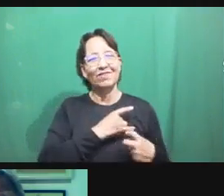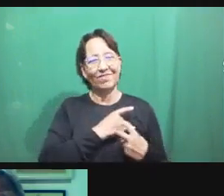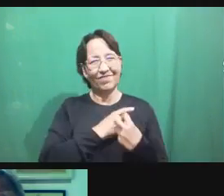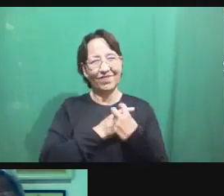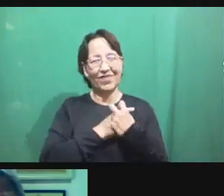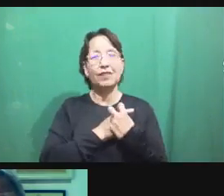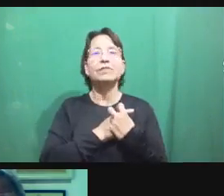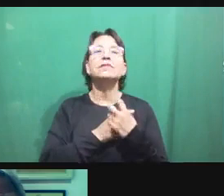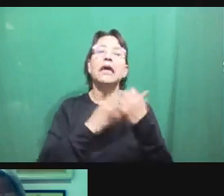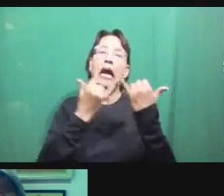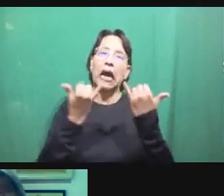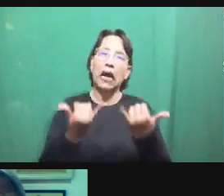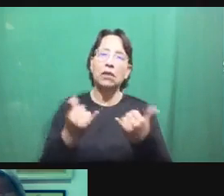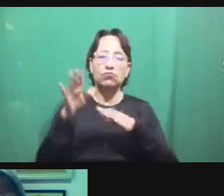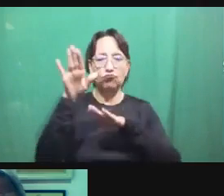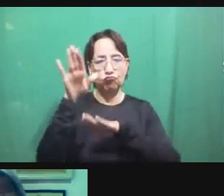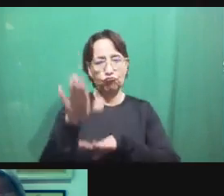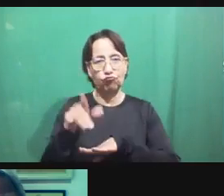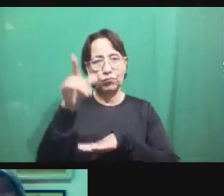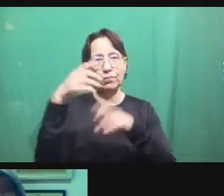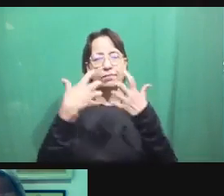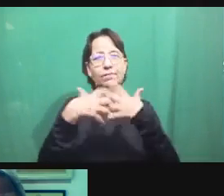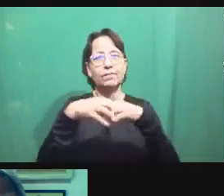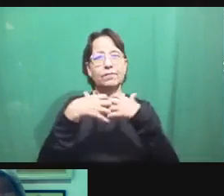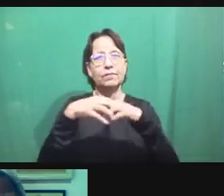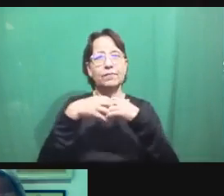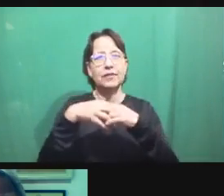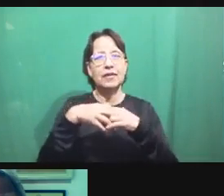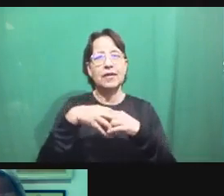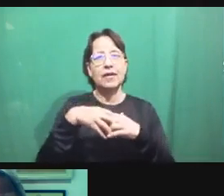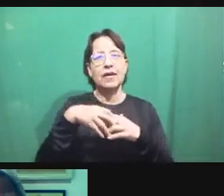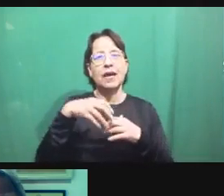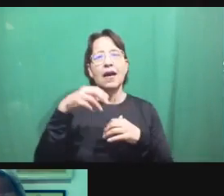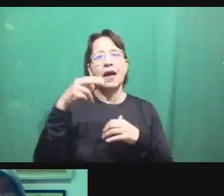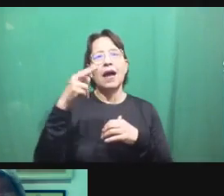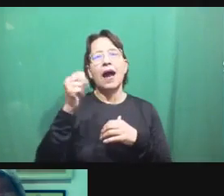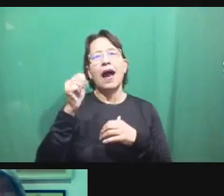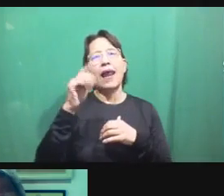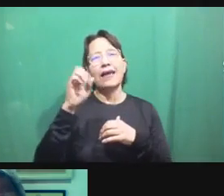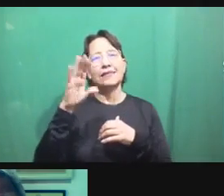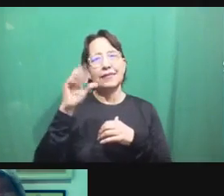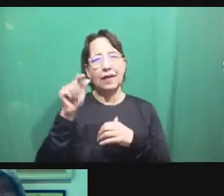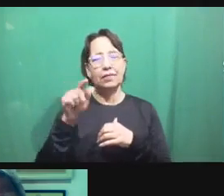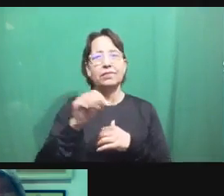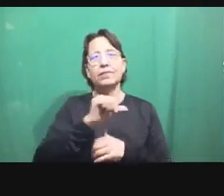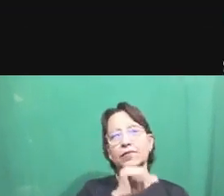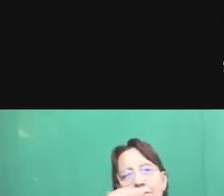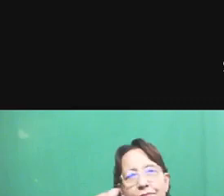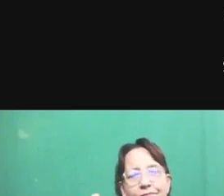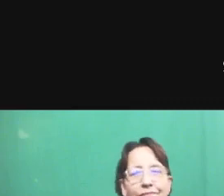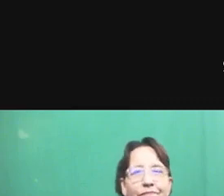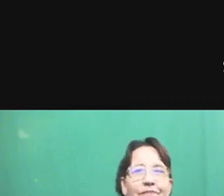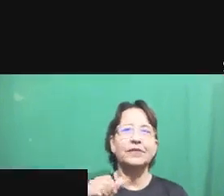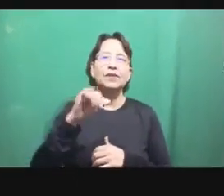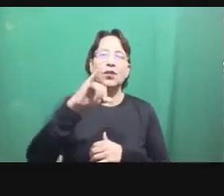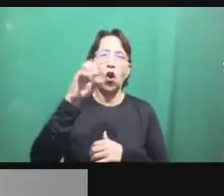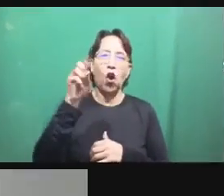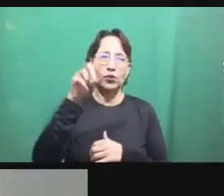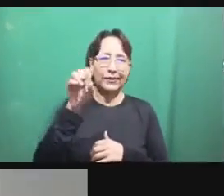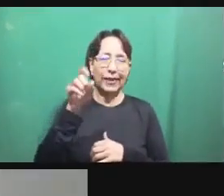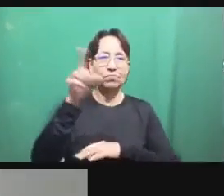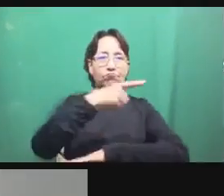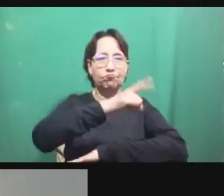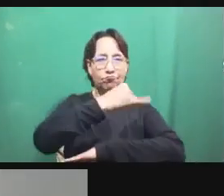es representante legal de la empresa Aherencia. José Julián Agudelo es